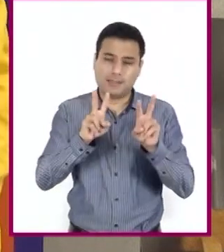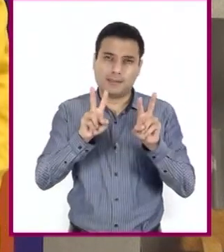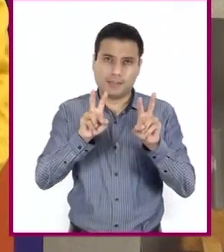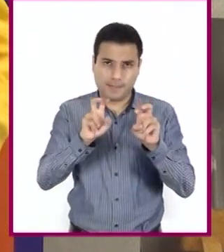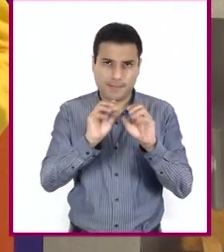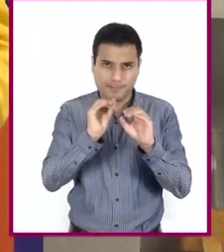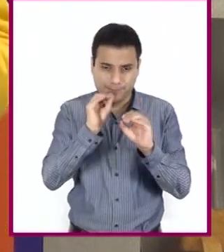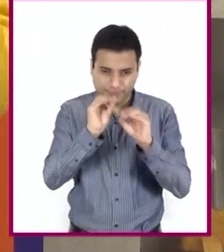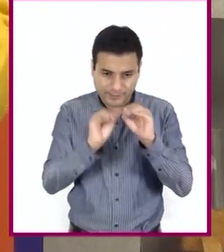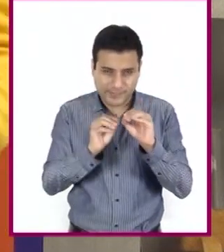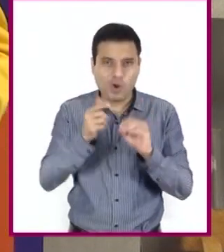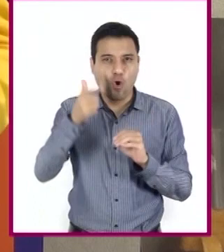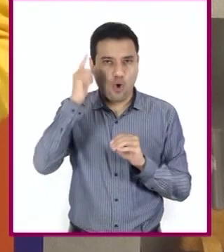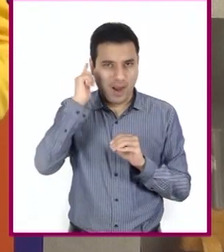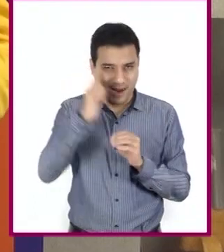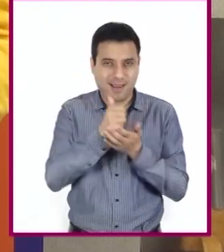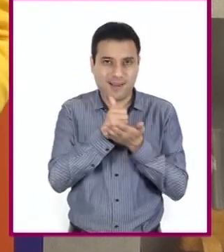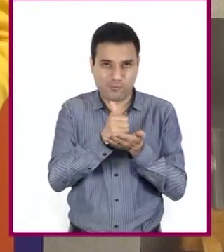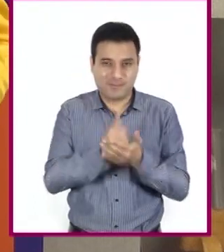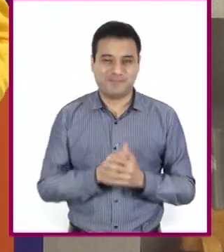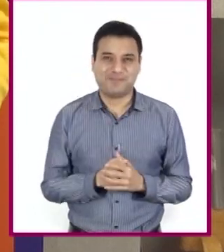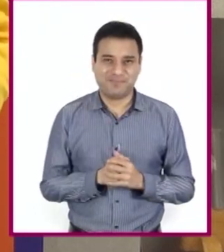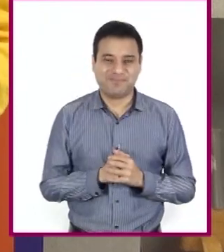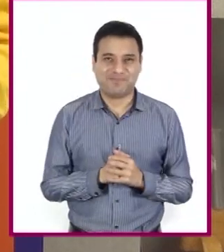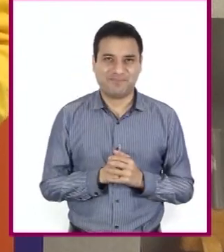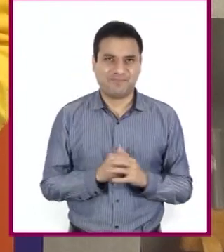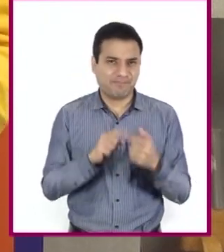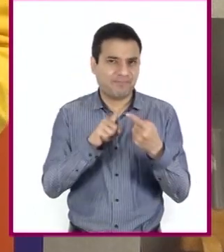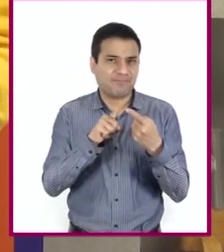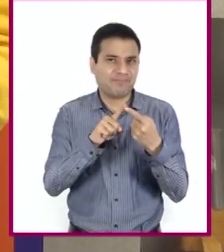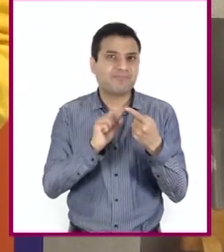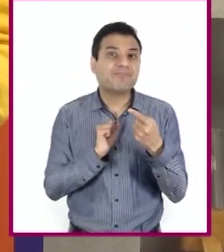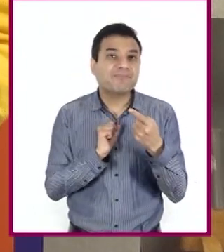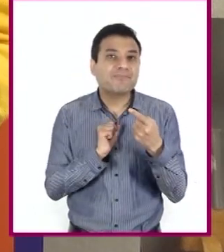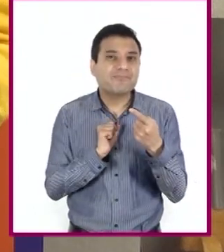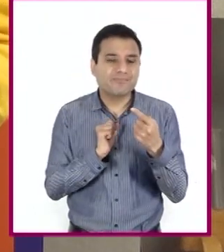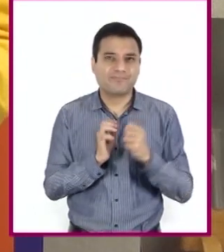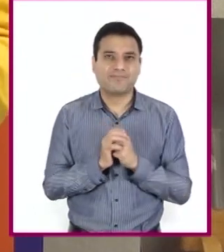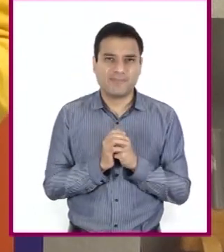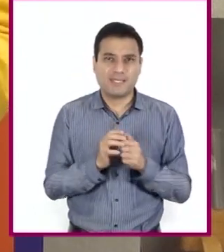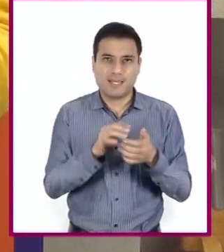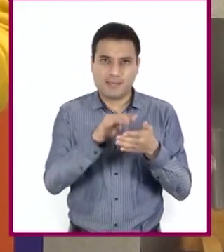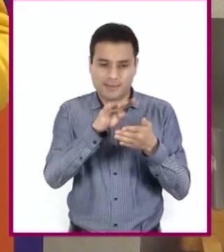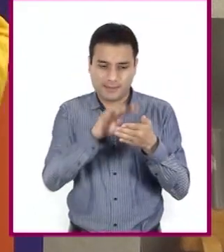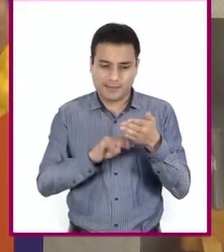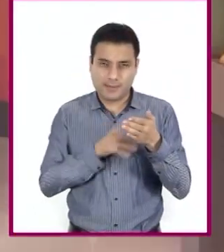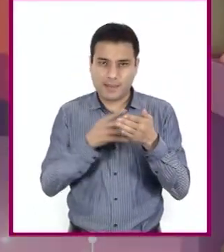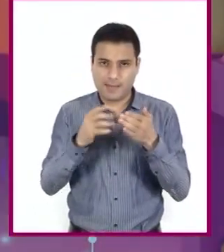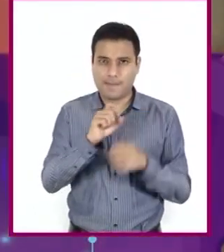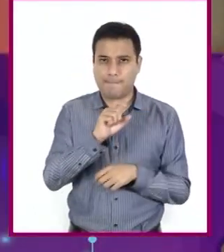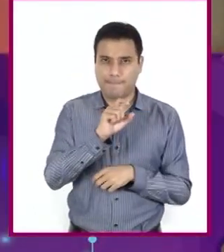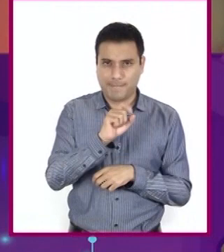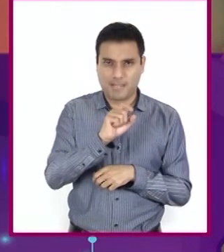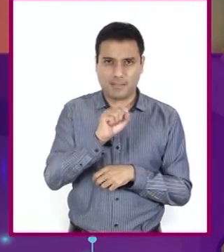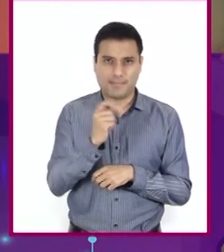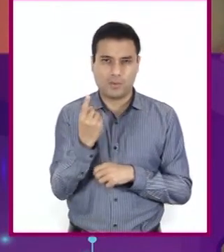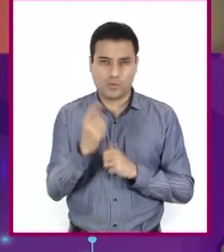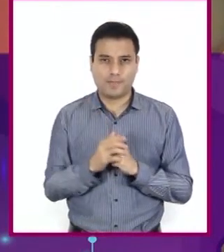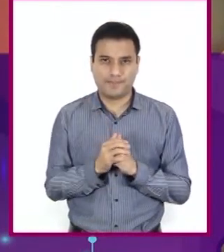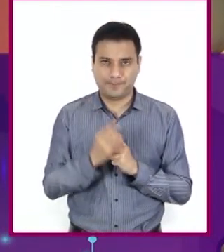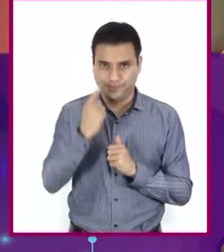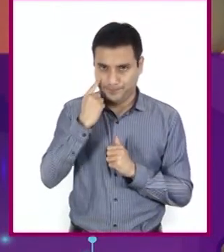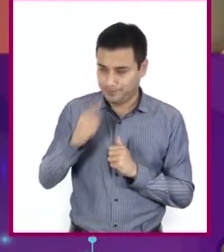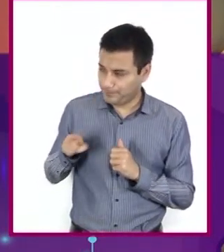que esperamos les sean muy útiles. El primero es una tabla periódica 2021,